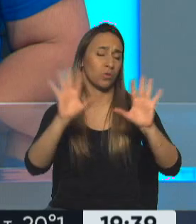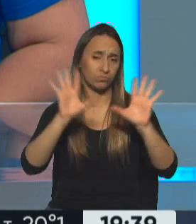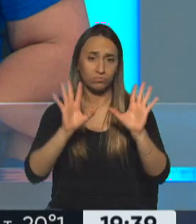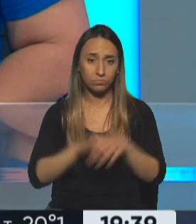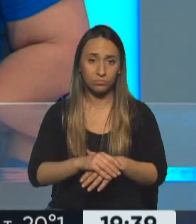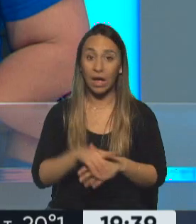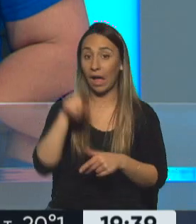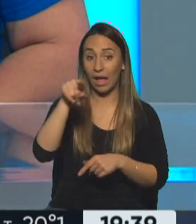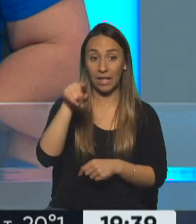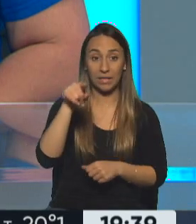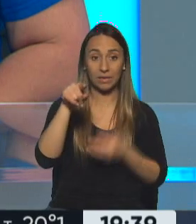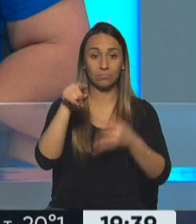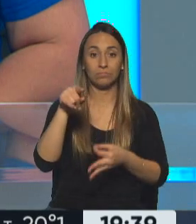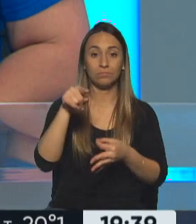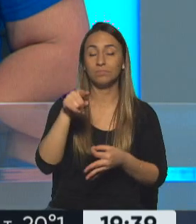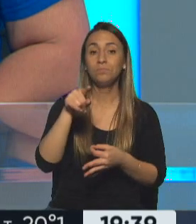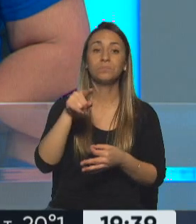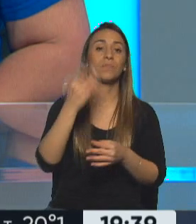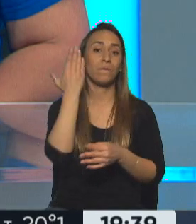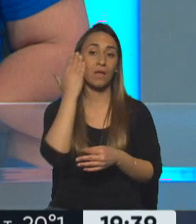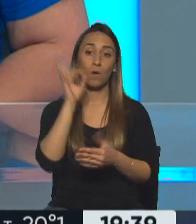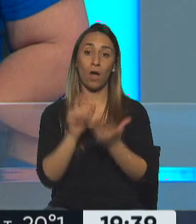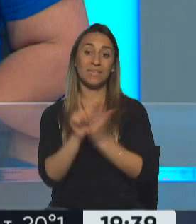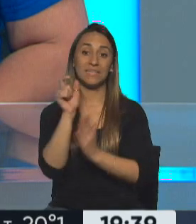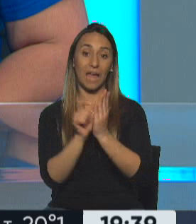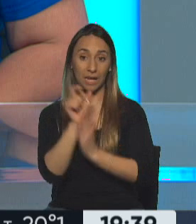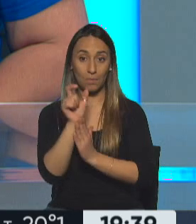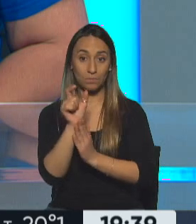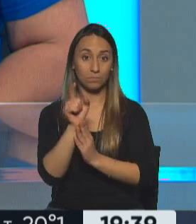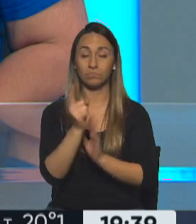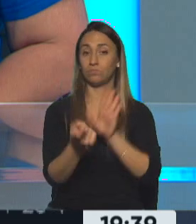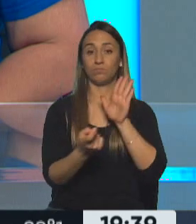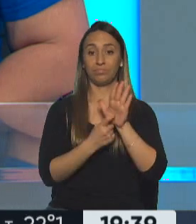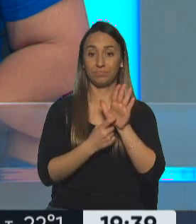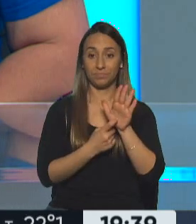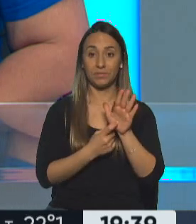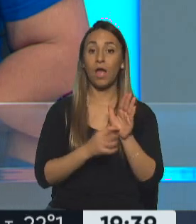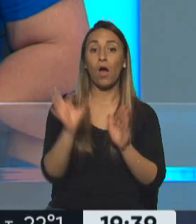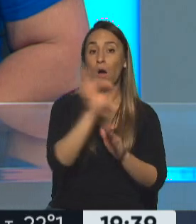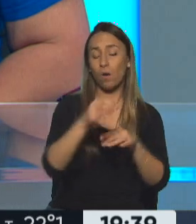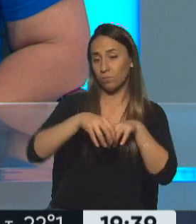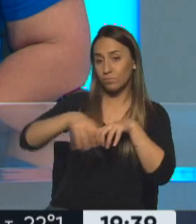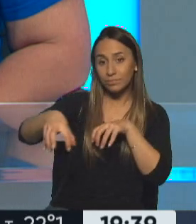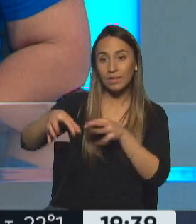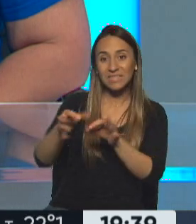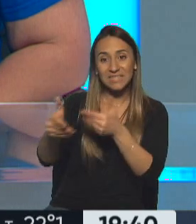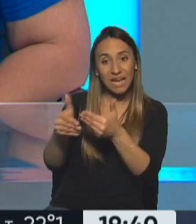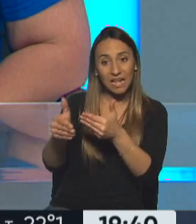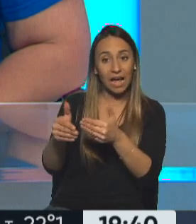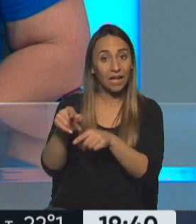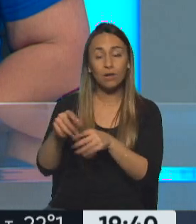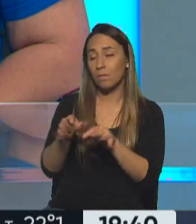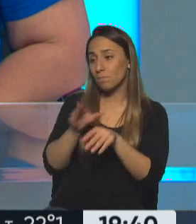y ahí entra por Facebook o por Instagram y nos contacta. O va a cualquier nodo cercano y nosotros lo contactamos